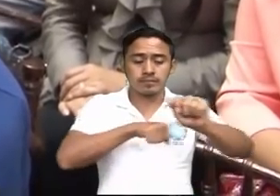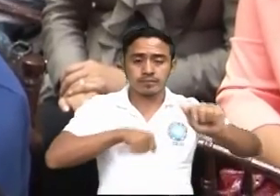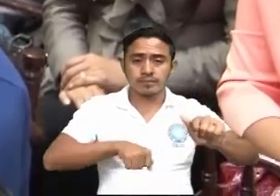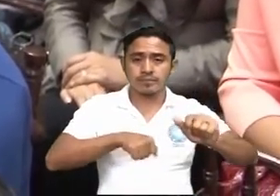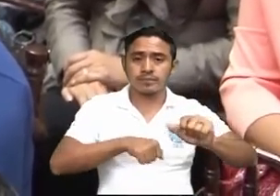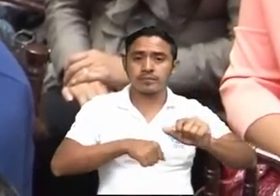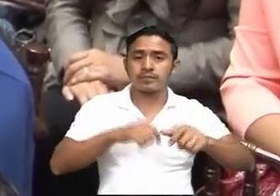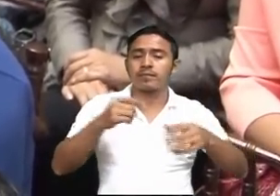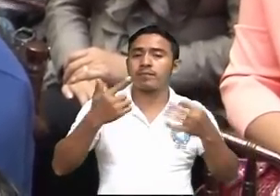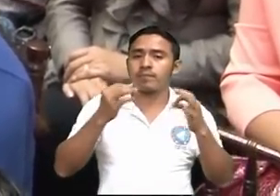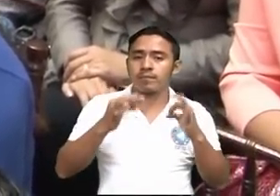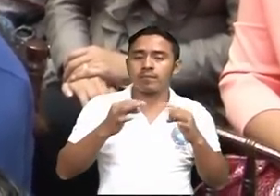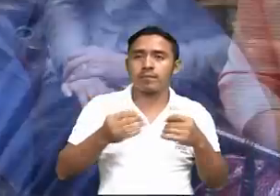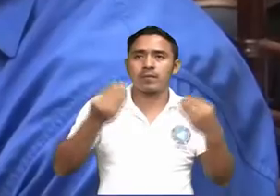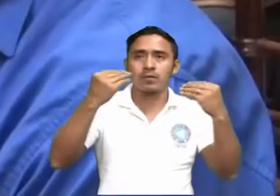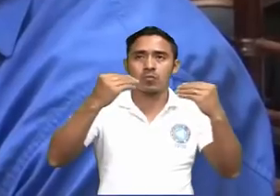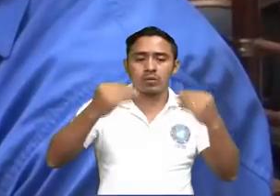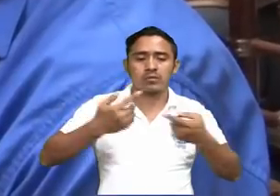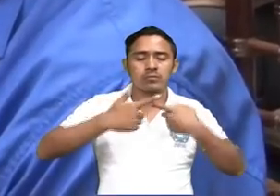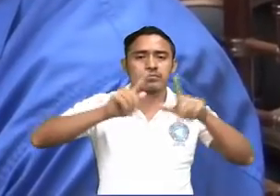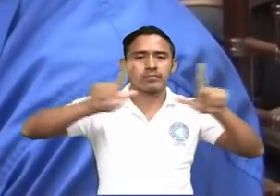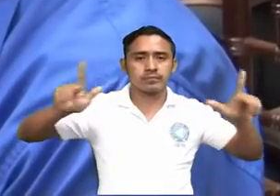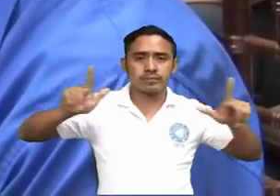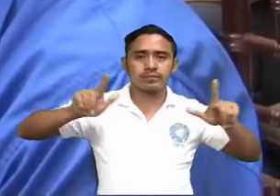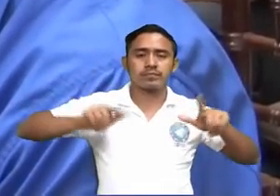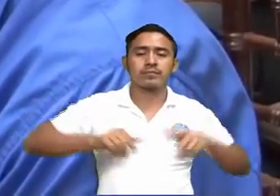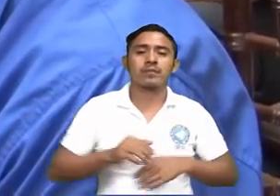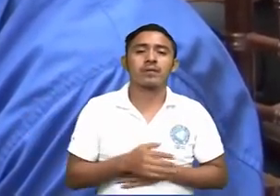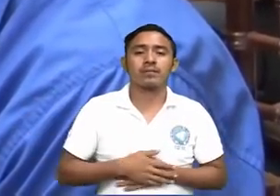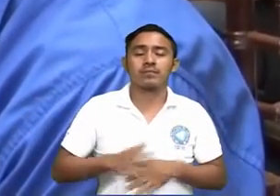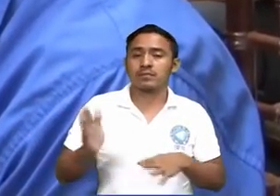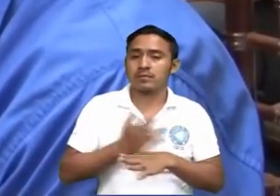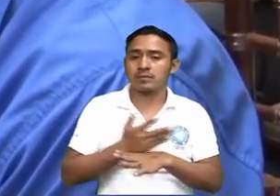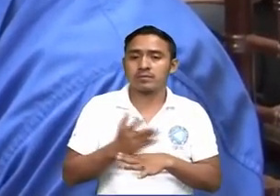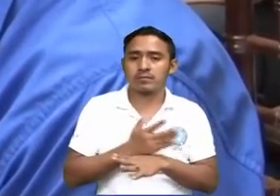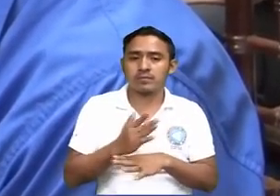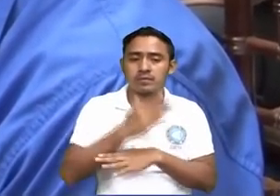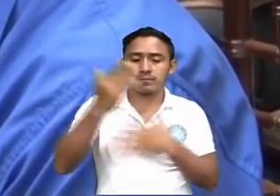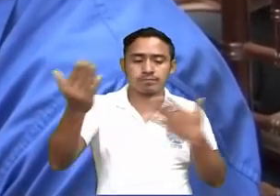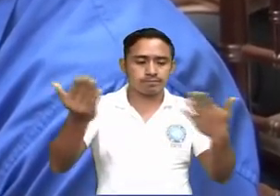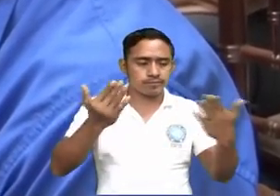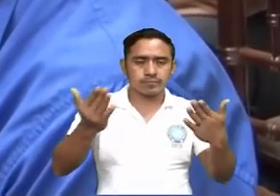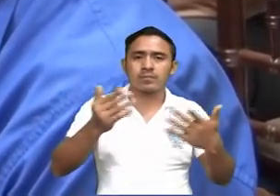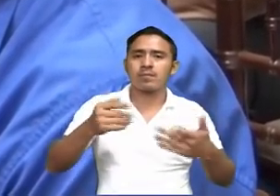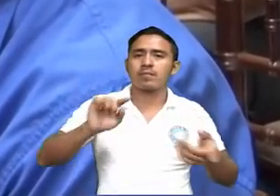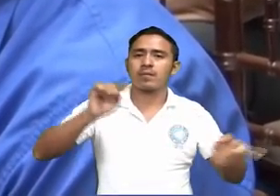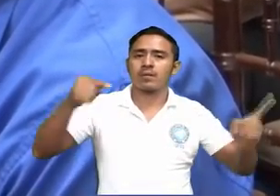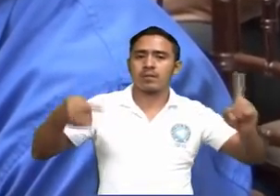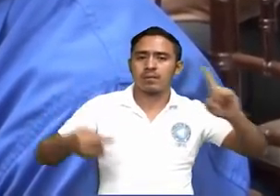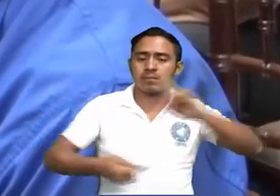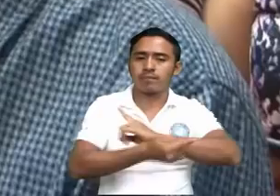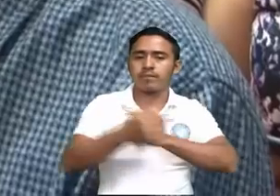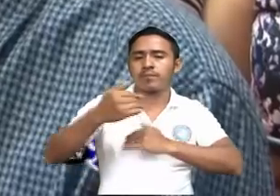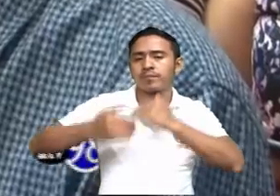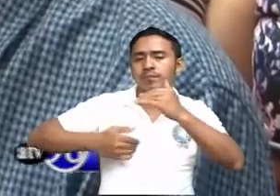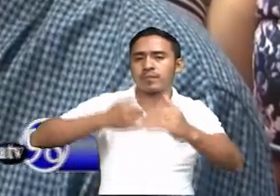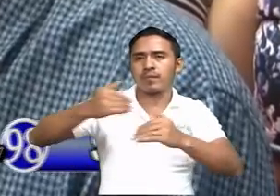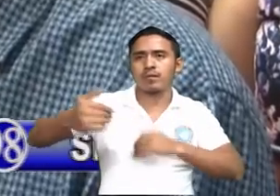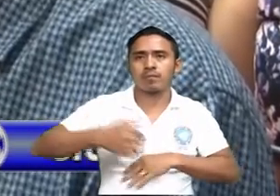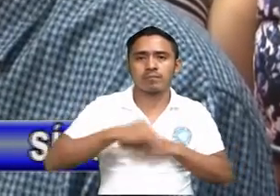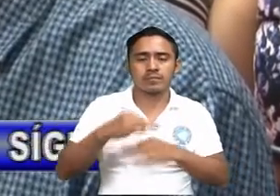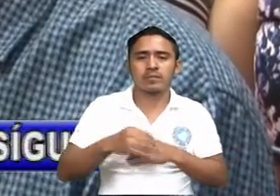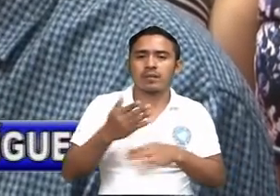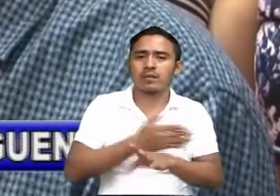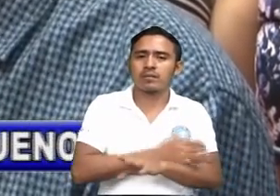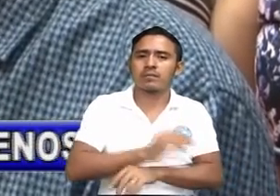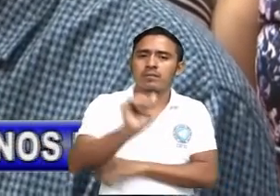de gratuidad de la educación, que se contraponía, revertía un proceso denominado